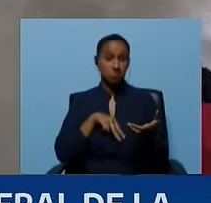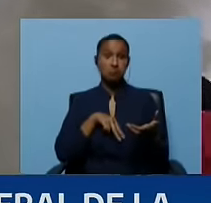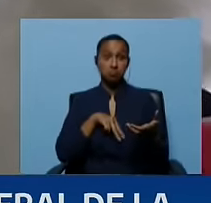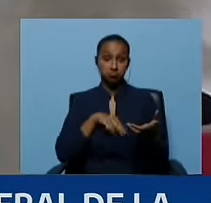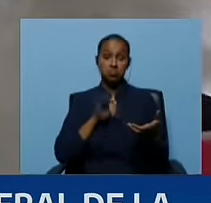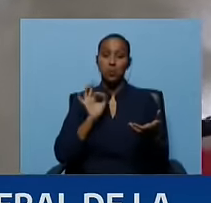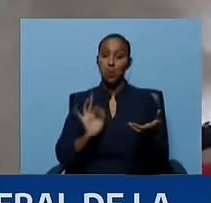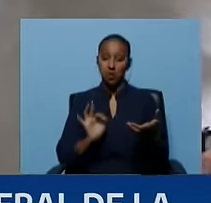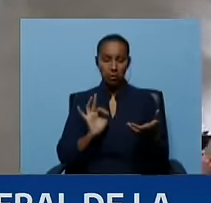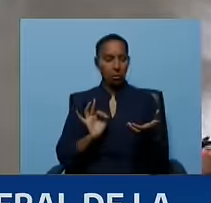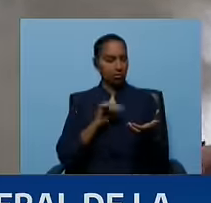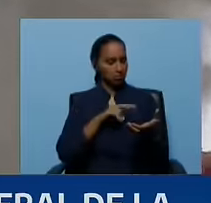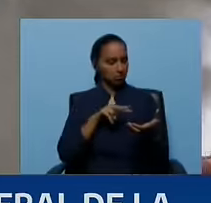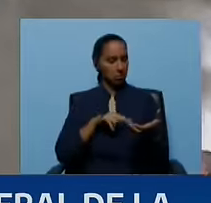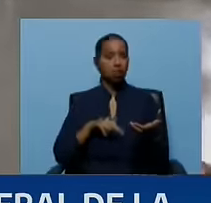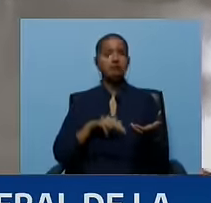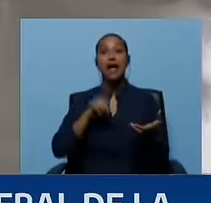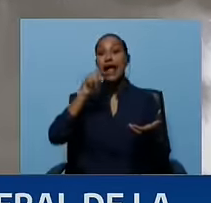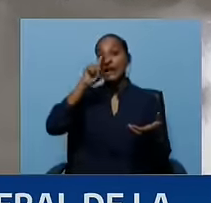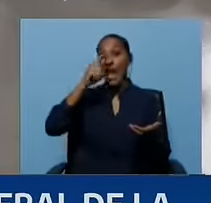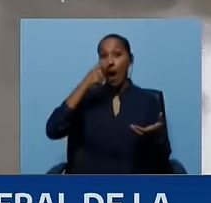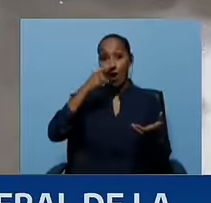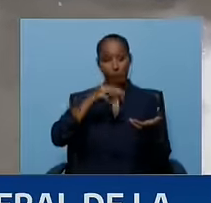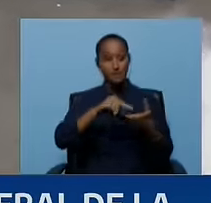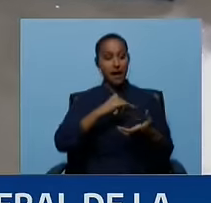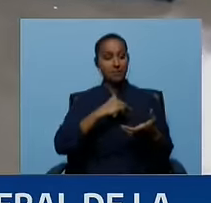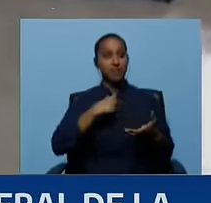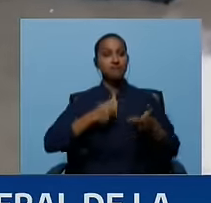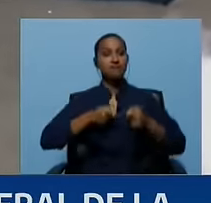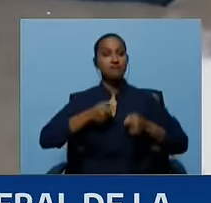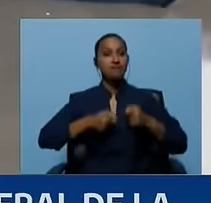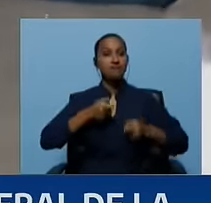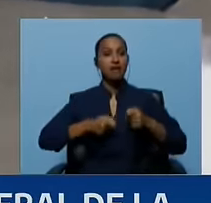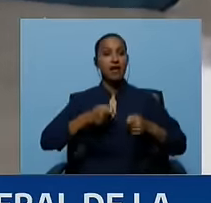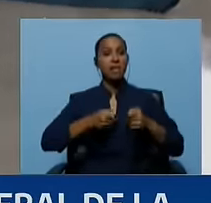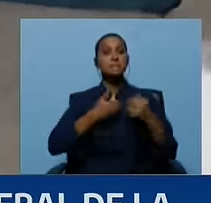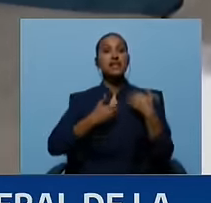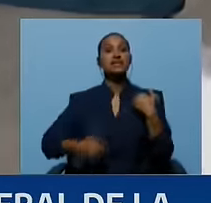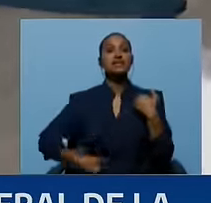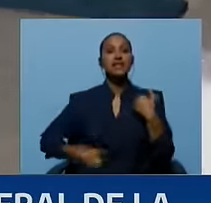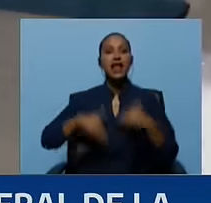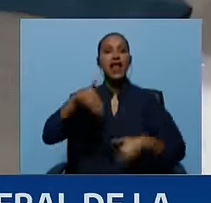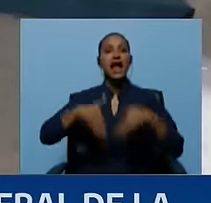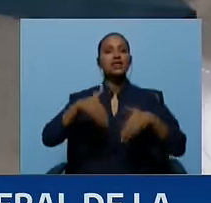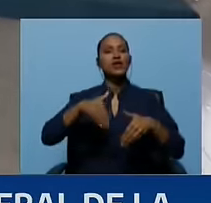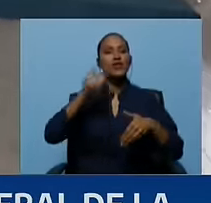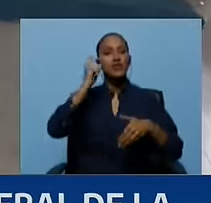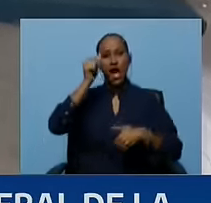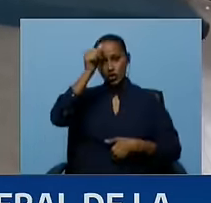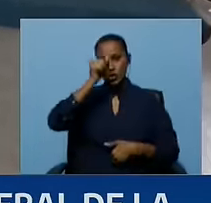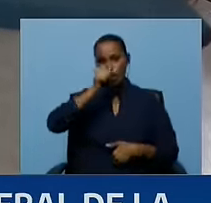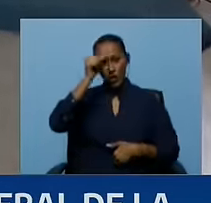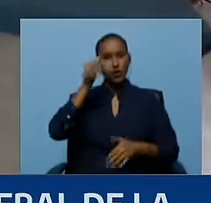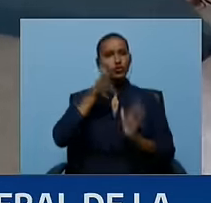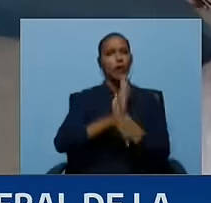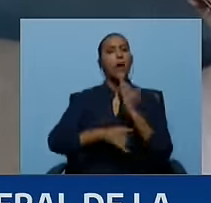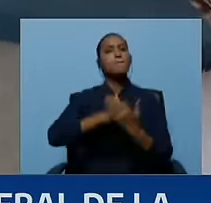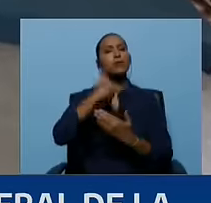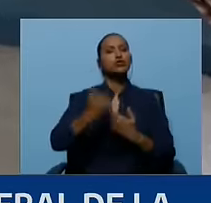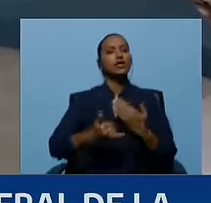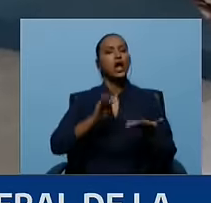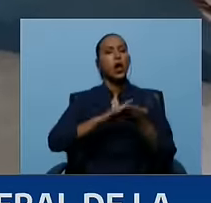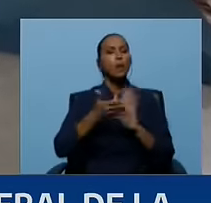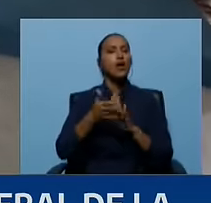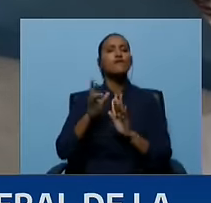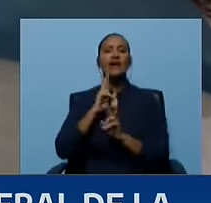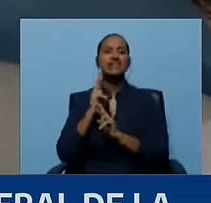Correcto. Nahum me escribe, está ahí Nahum y me escribe. Presidente, las elecciones del domingo para proyectos comunales fue la respuesta de